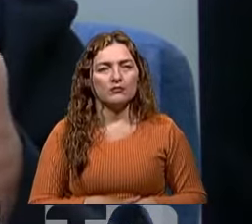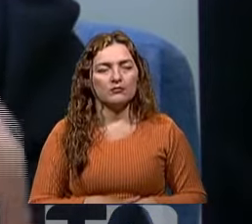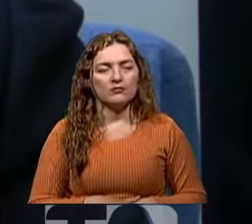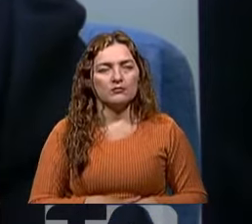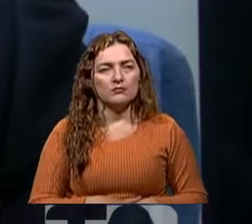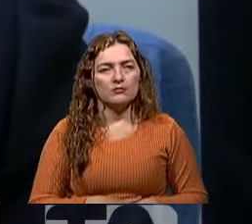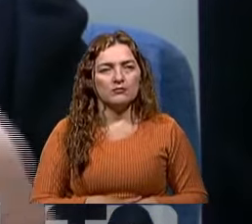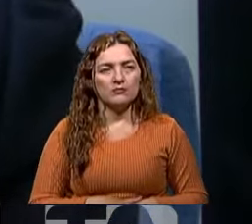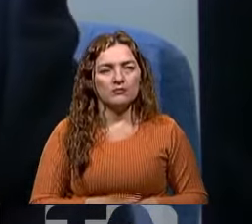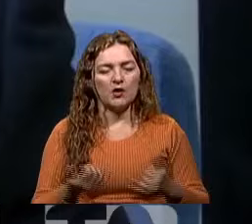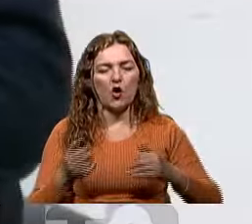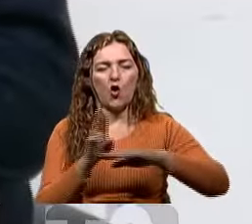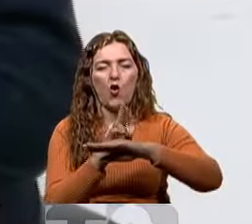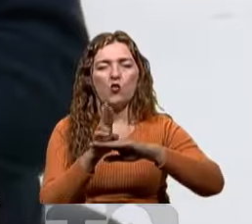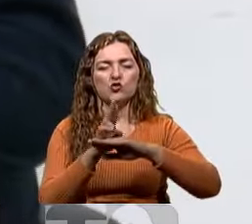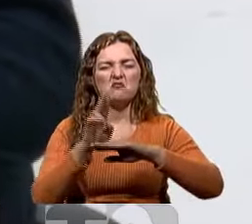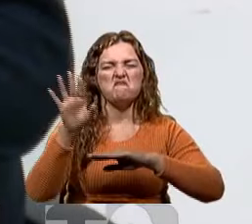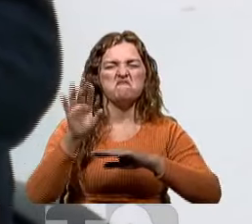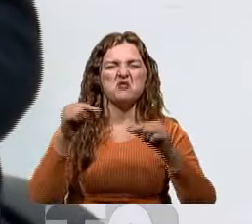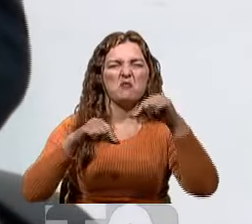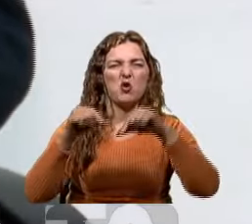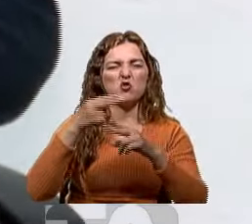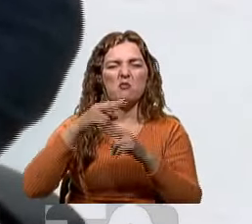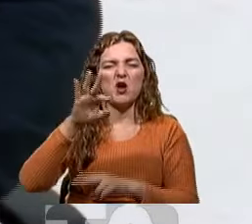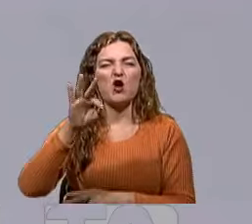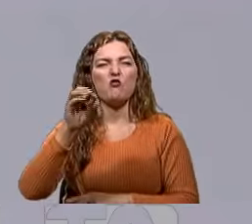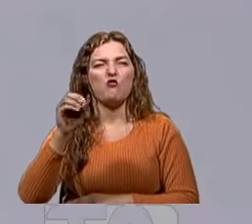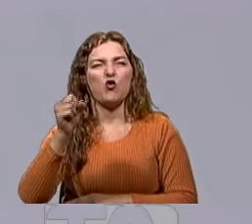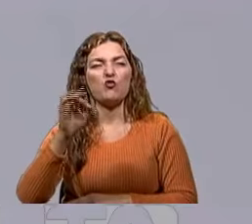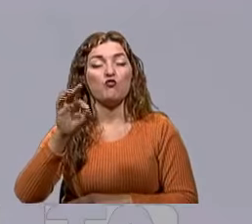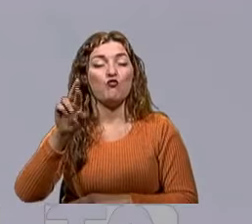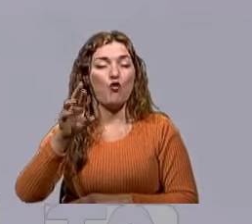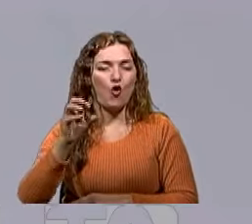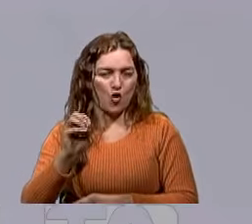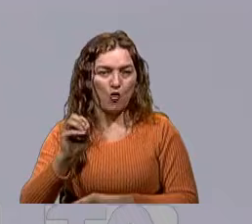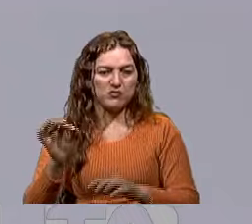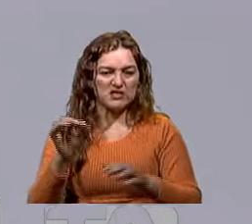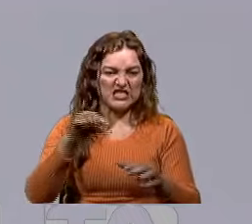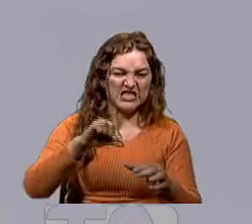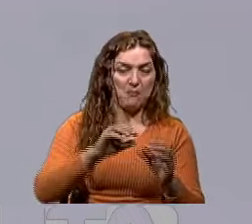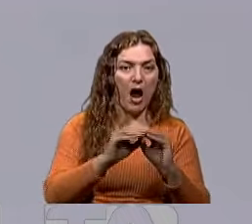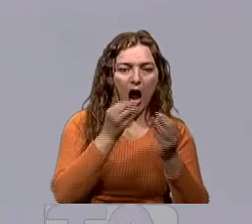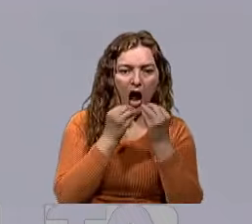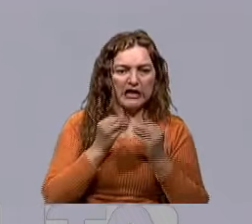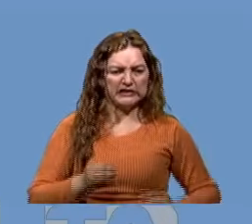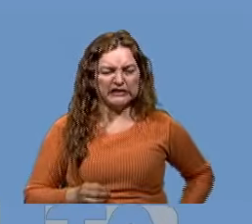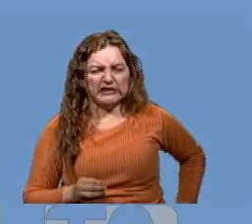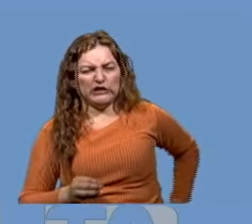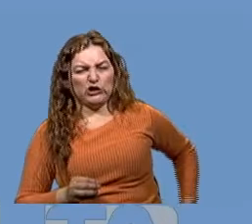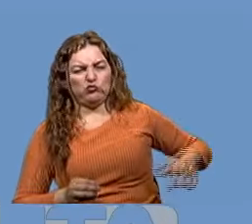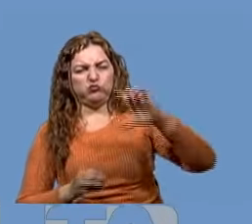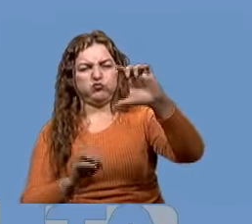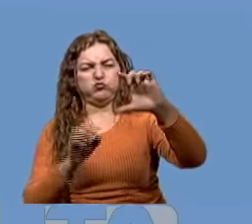elementos para conservar con fósforo. El paciente puede no presentar síntomas hasta que el cálculo empieza a bajar por los uréteres, que son los tubos